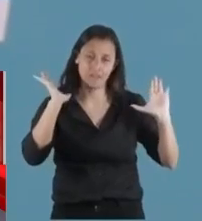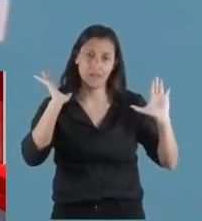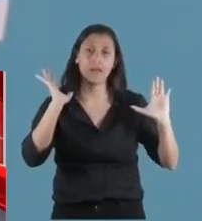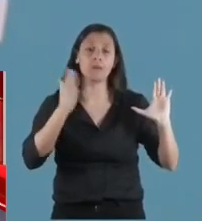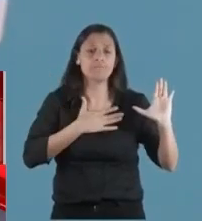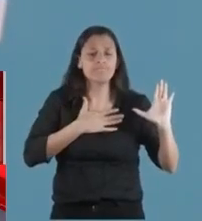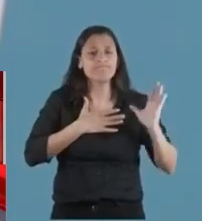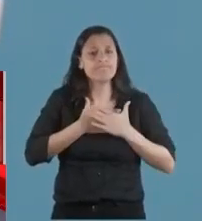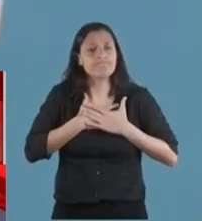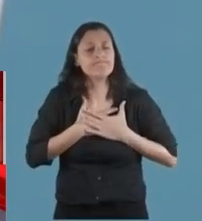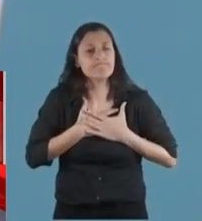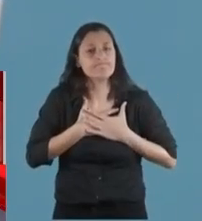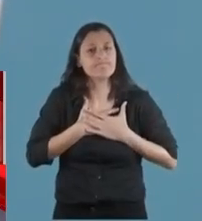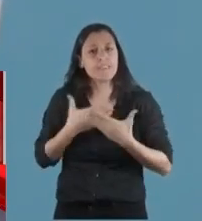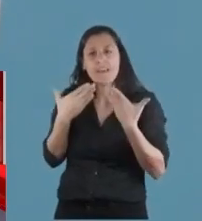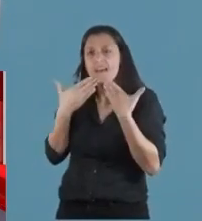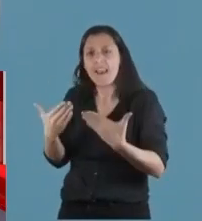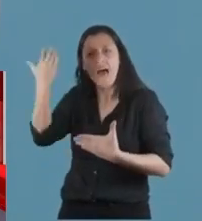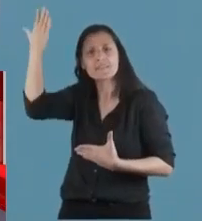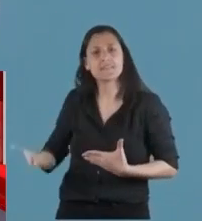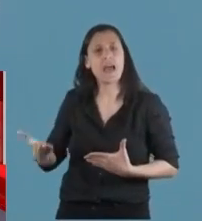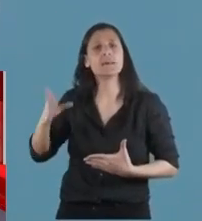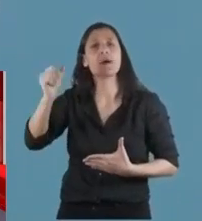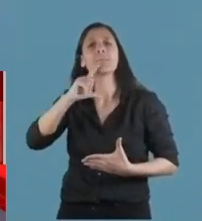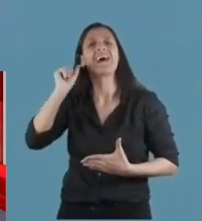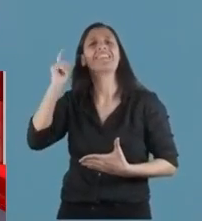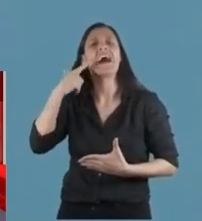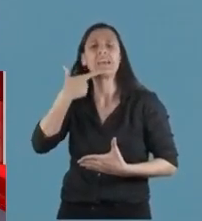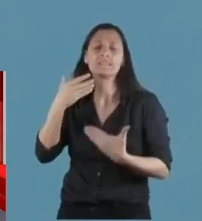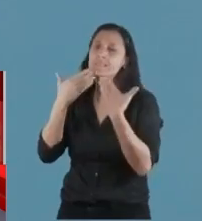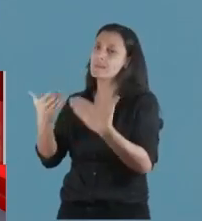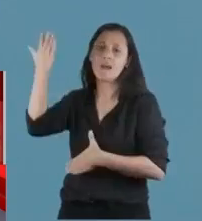Mi más profunda gratitud a Silvina Batakis.